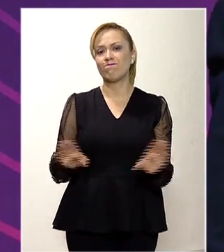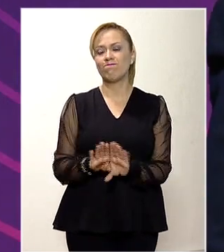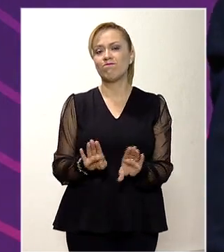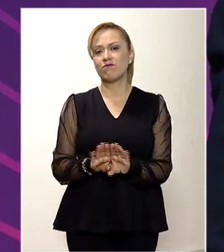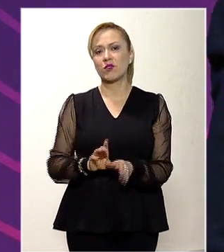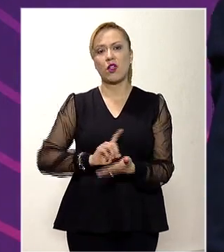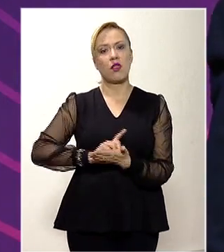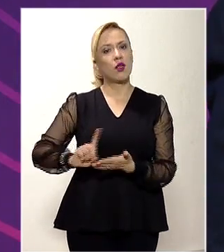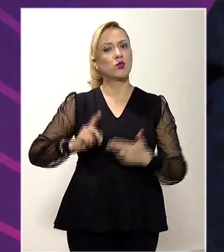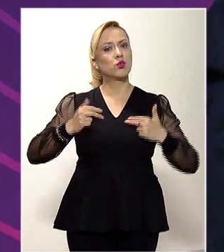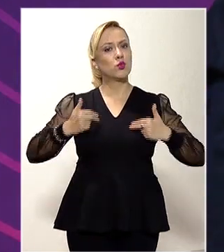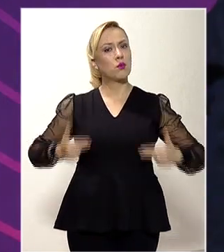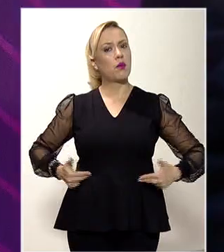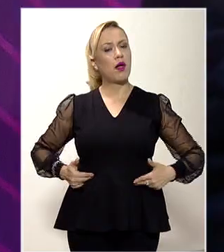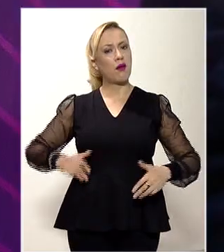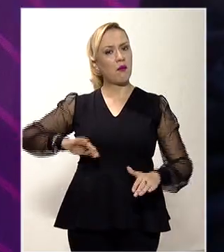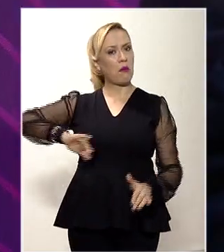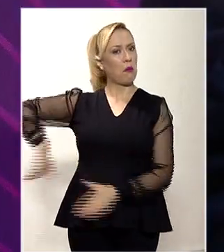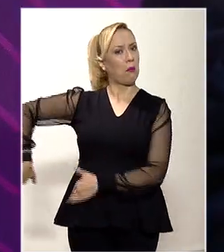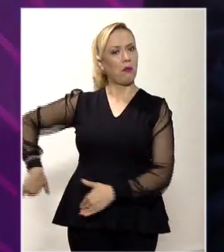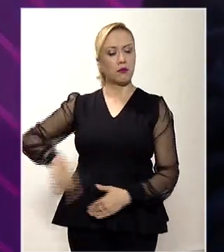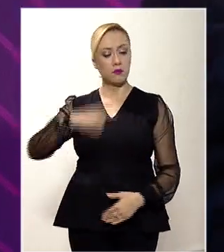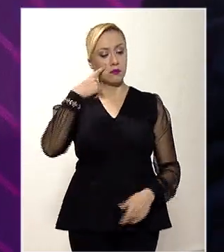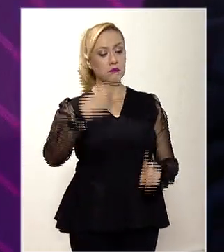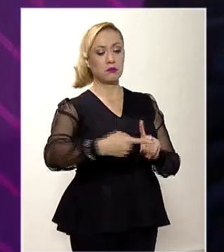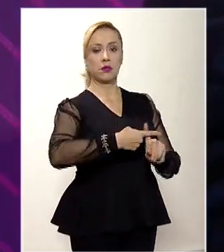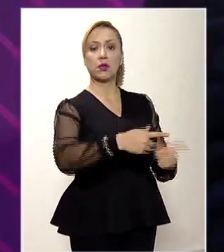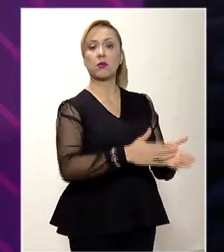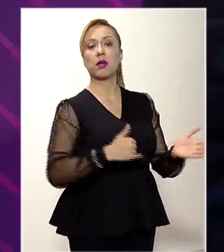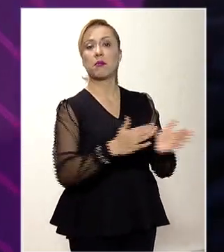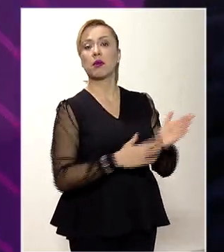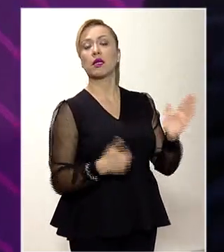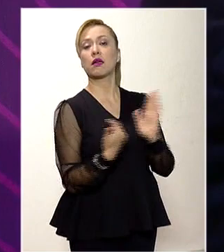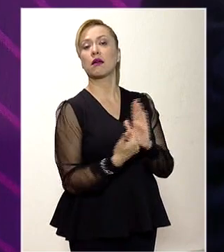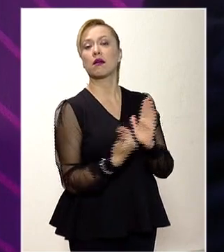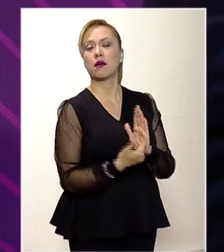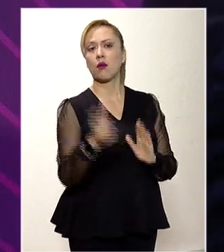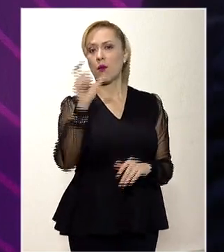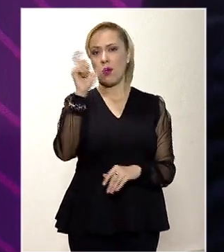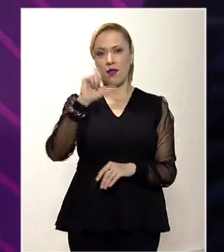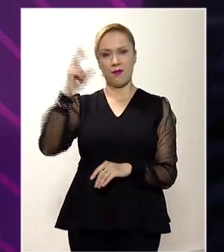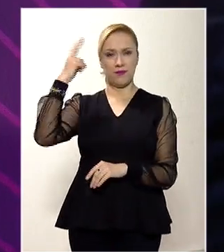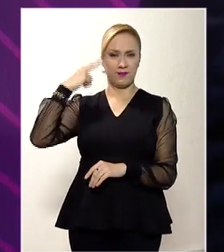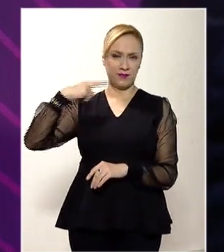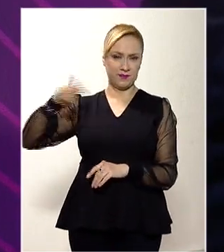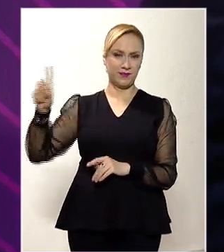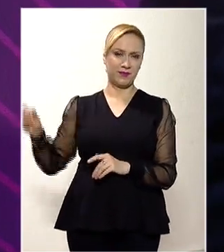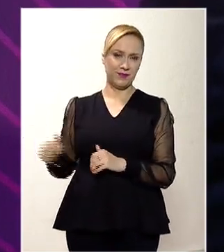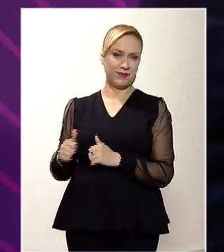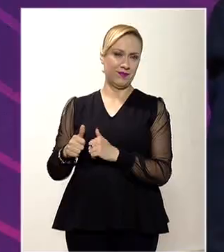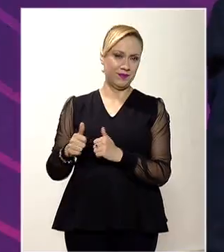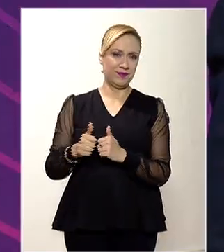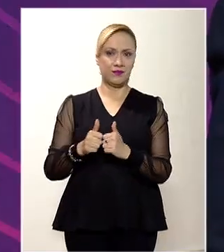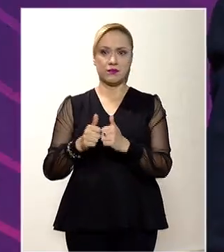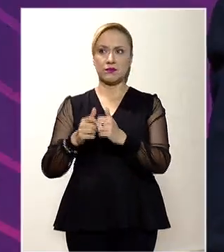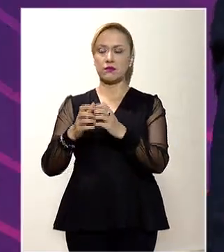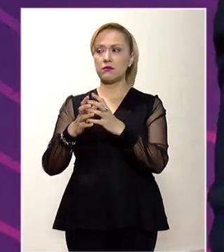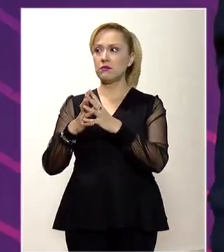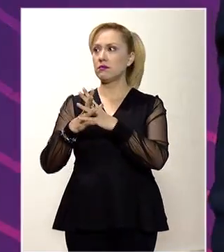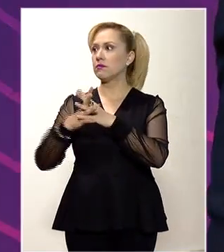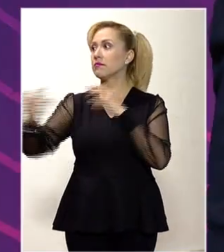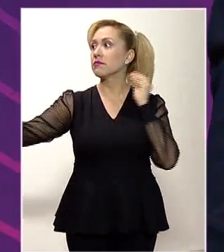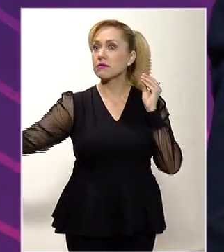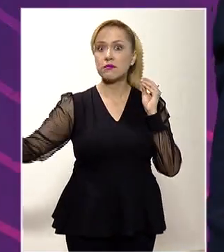derechos humanos. de sus derechos humanos, Claro. ¿no? Entonces, cuando algún compañero de viaje de un migrante que está desaparecido se ve en